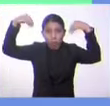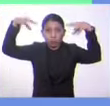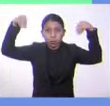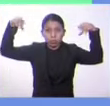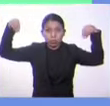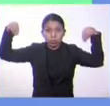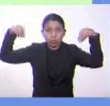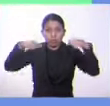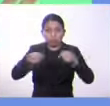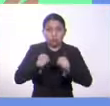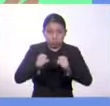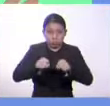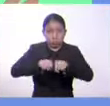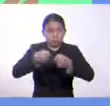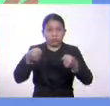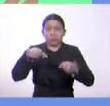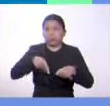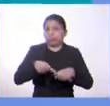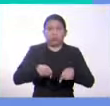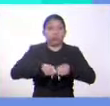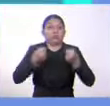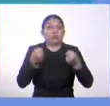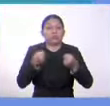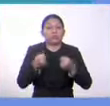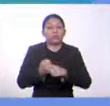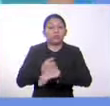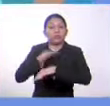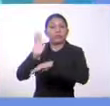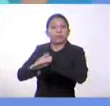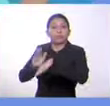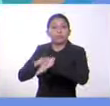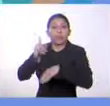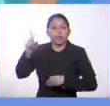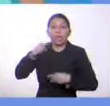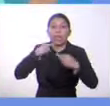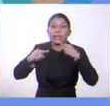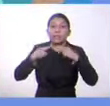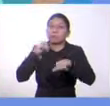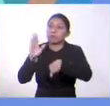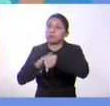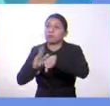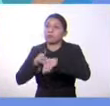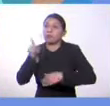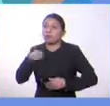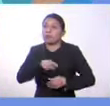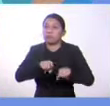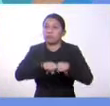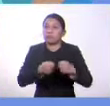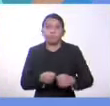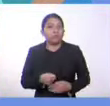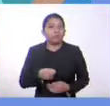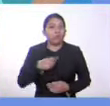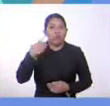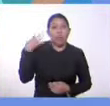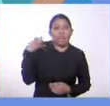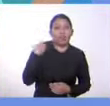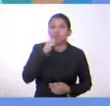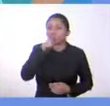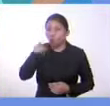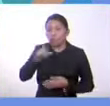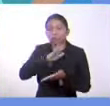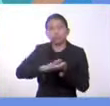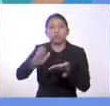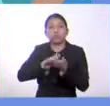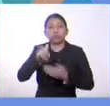trabajaba se dañó. Gabriel reporta los daños a sus jefes y le dicen que él debe asumir los costos de la reparación o comprar una